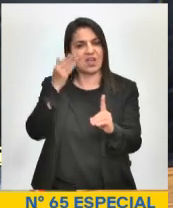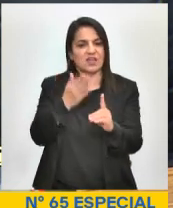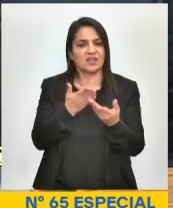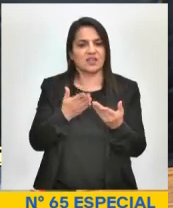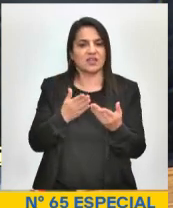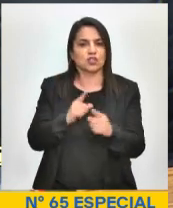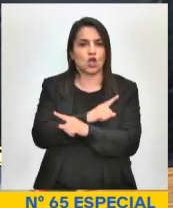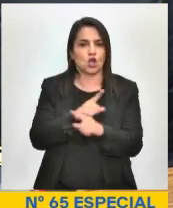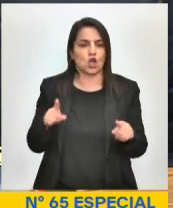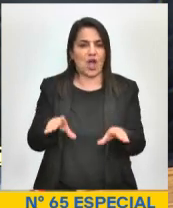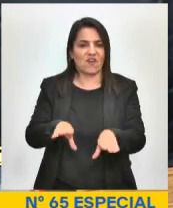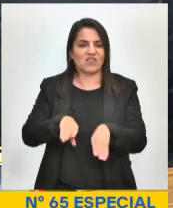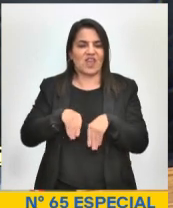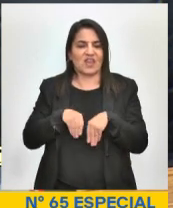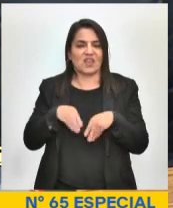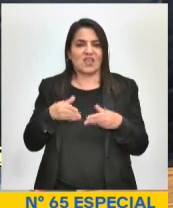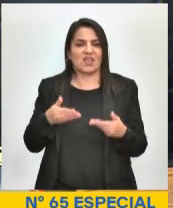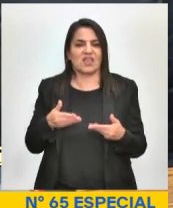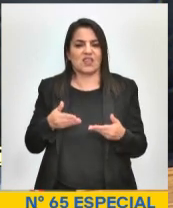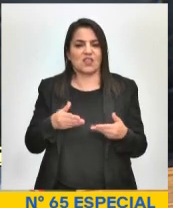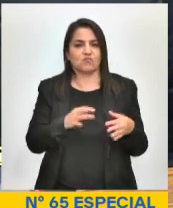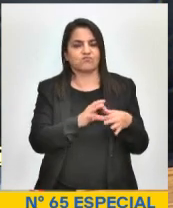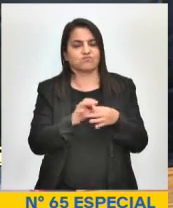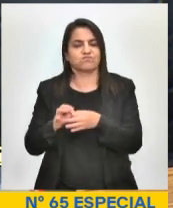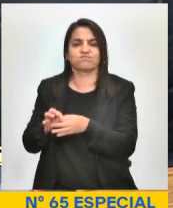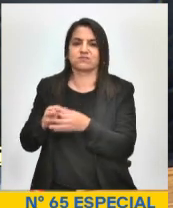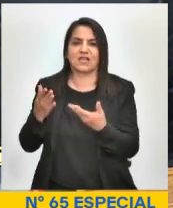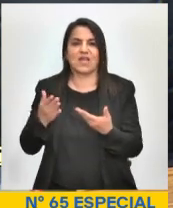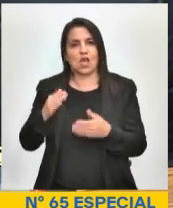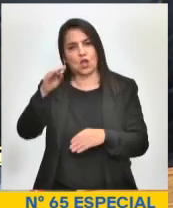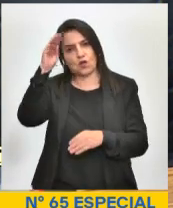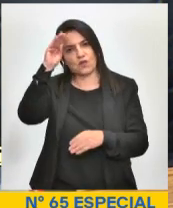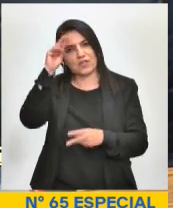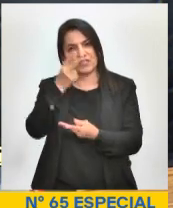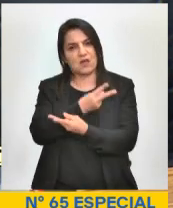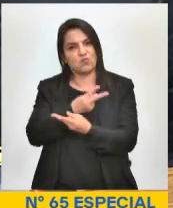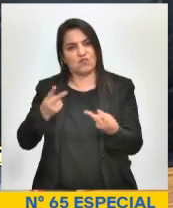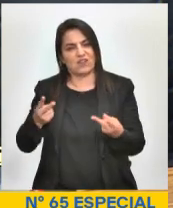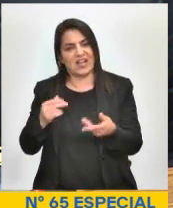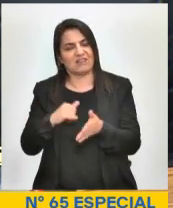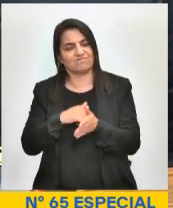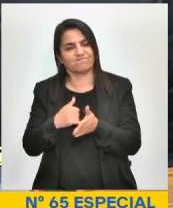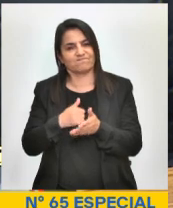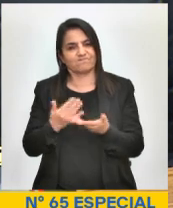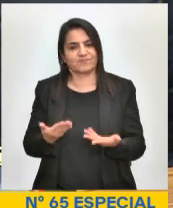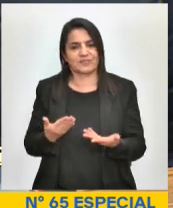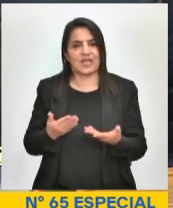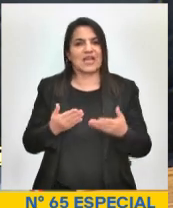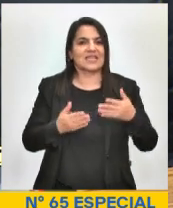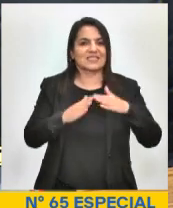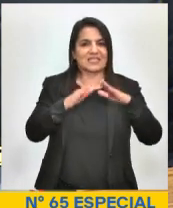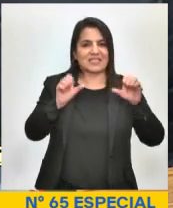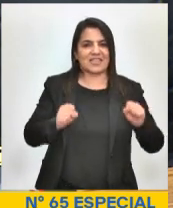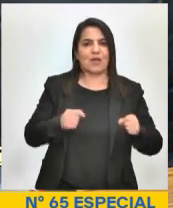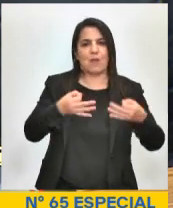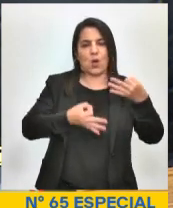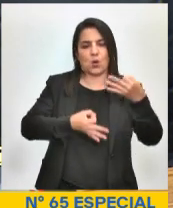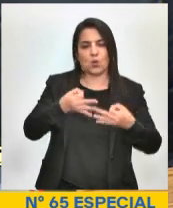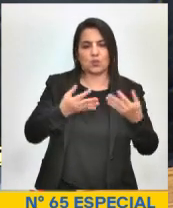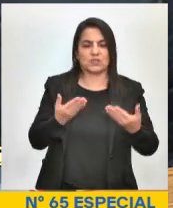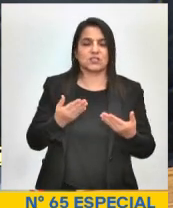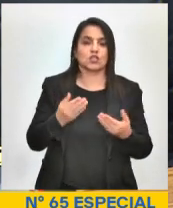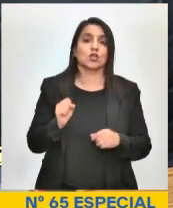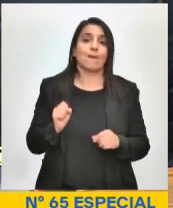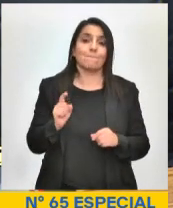haberse abstenido pone en riesgo la confianza pública en el sistema de justicia. En razón de lo anterior, presidente, votaría favorablemente el